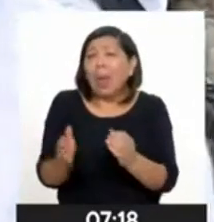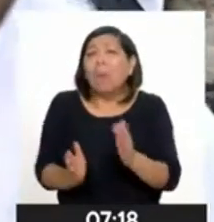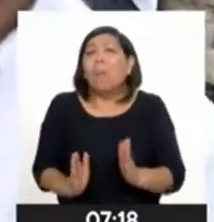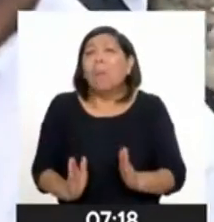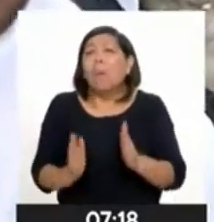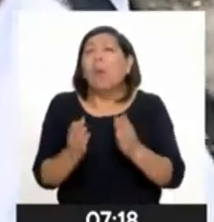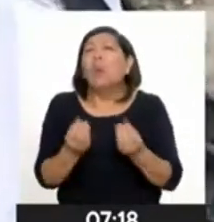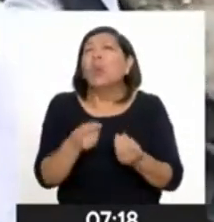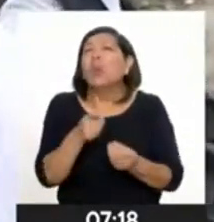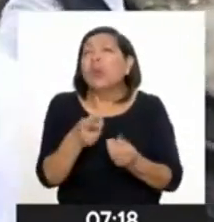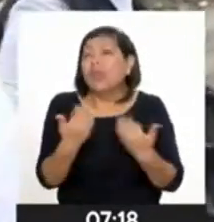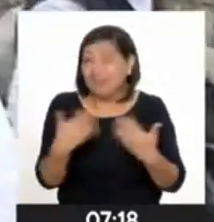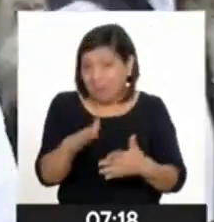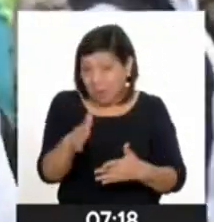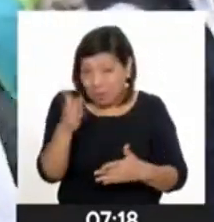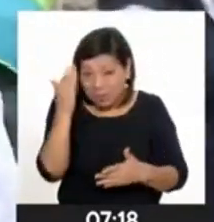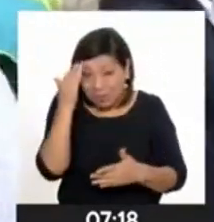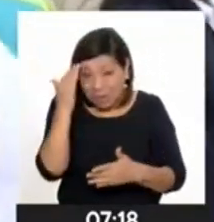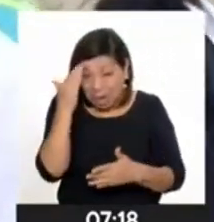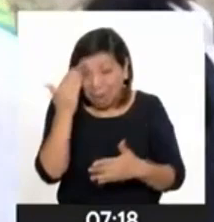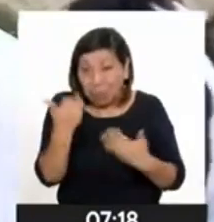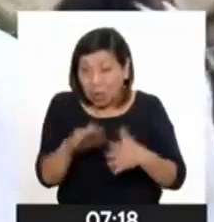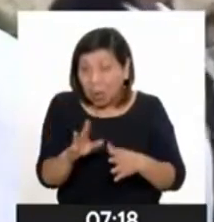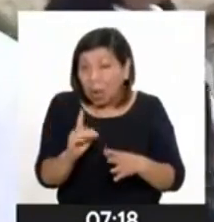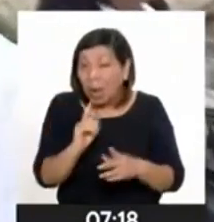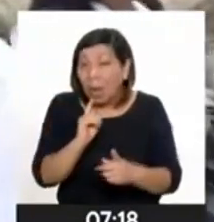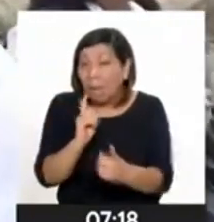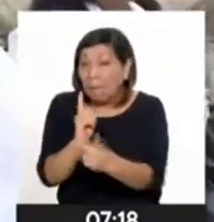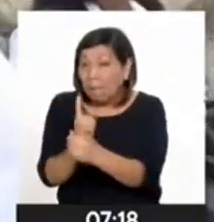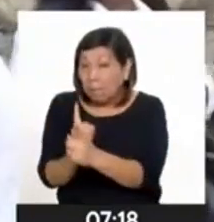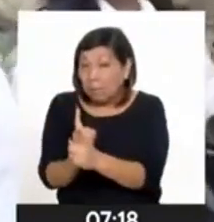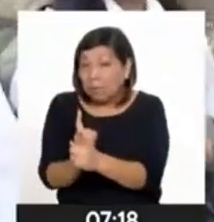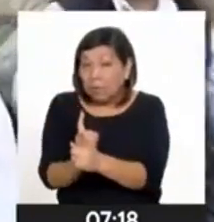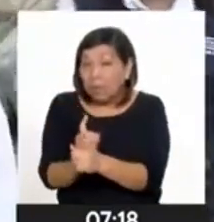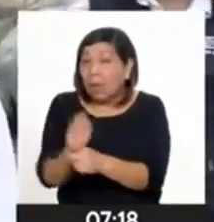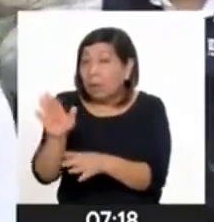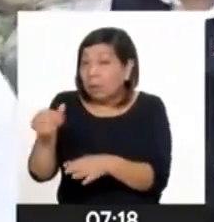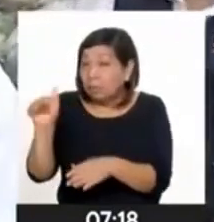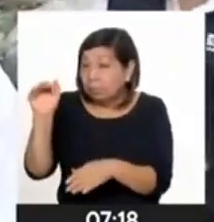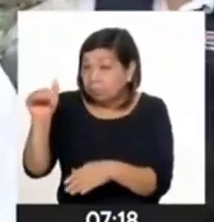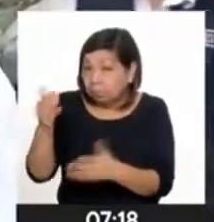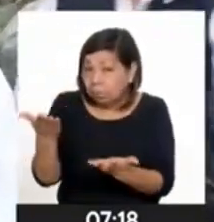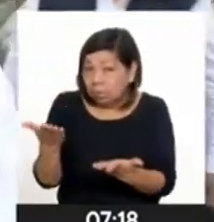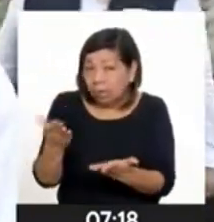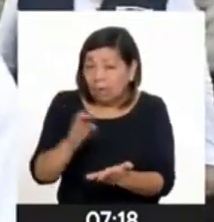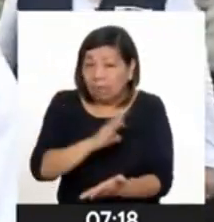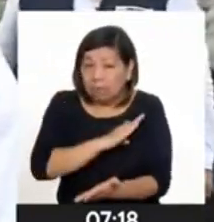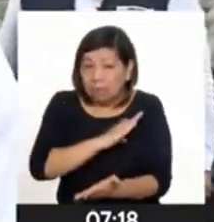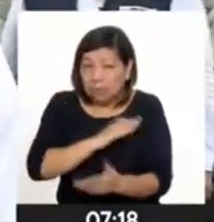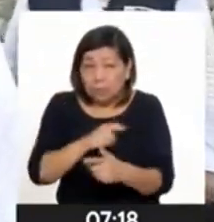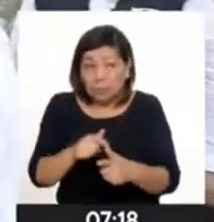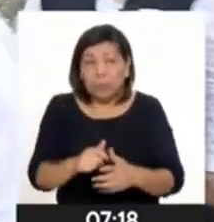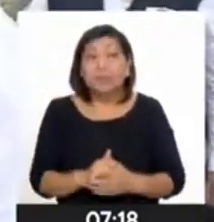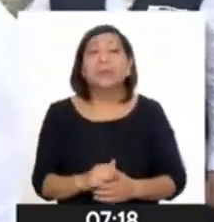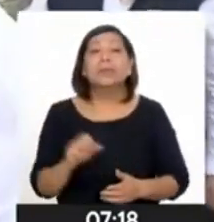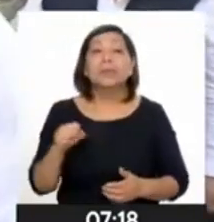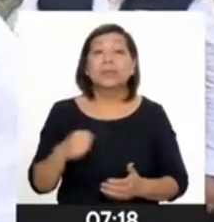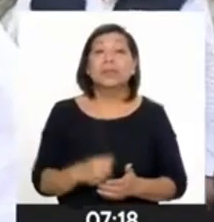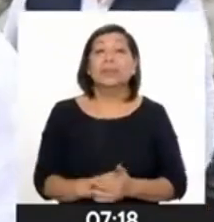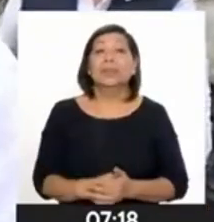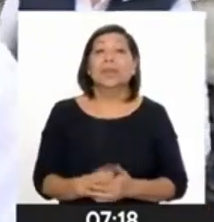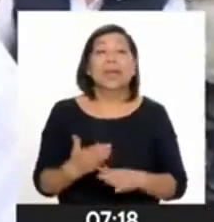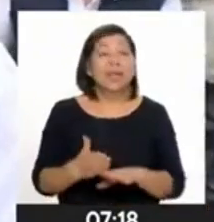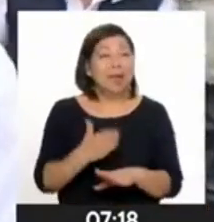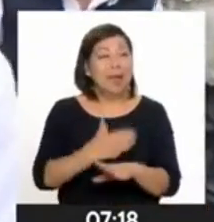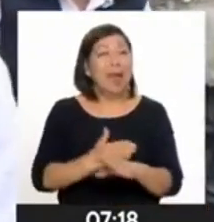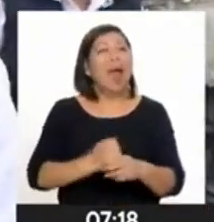Como autoridad, ¿usted tiene conocimiento de eso? ¿Ha hecho algún tipo de llamado a los vecinos o fiscalización por esa parte? Sí, este problema ya viene